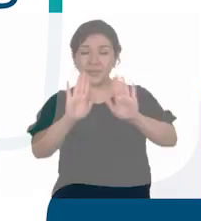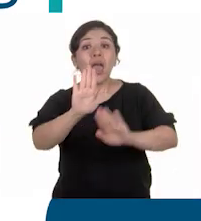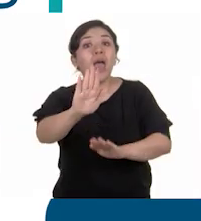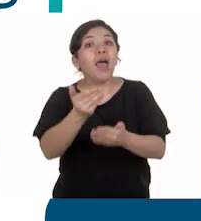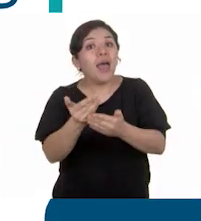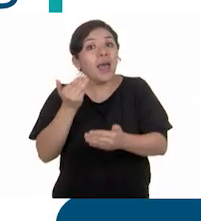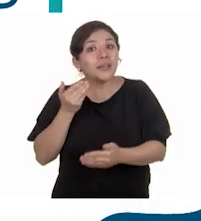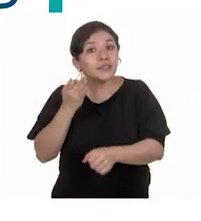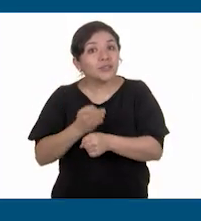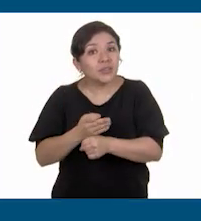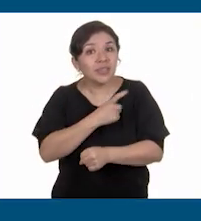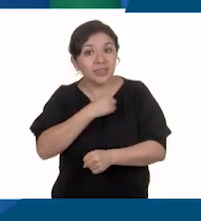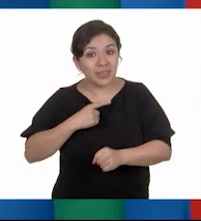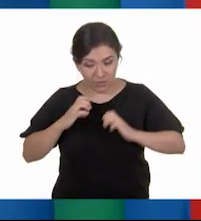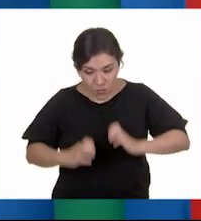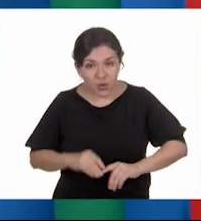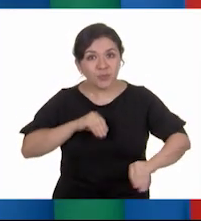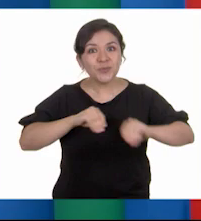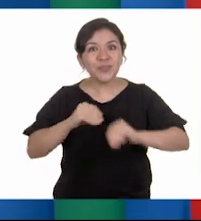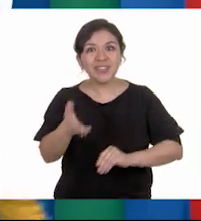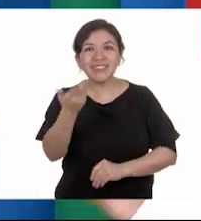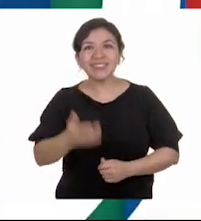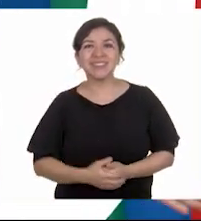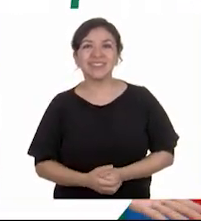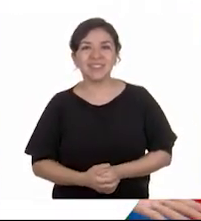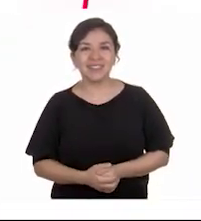Pero antes, a movernos un poco.